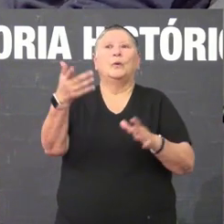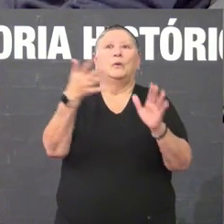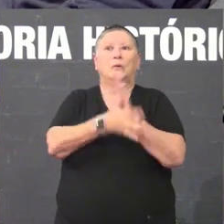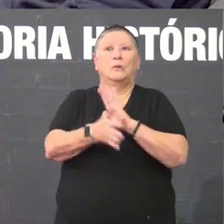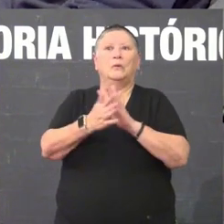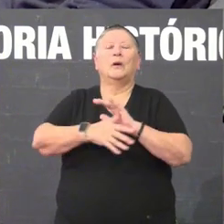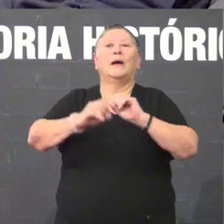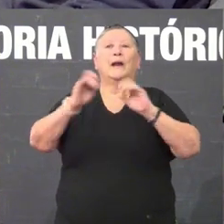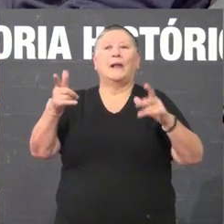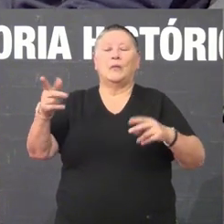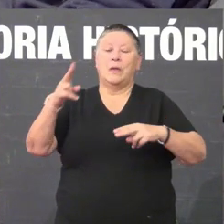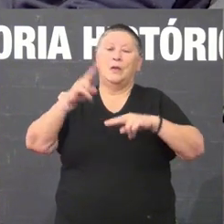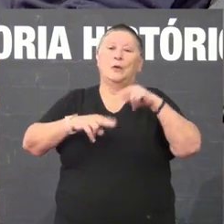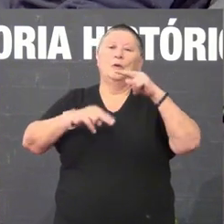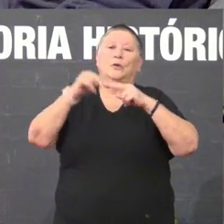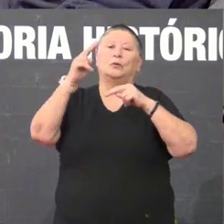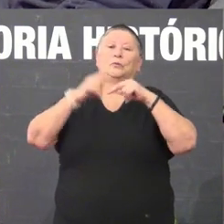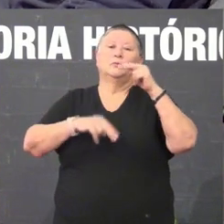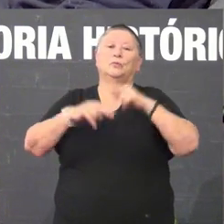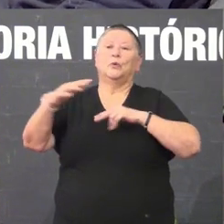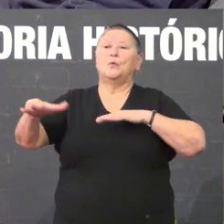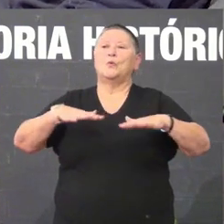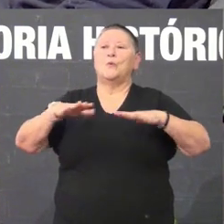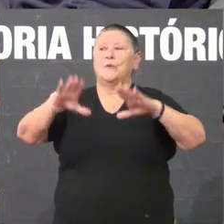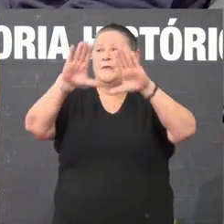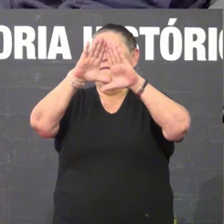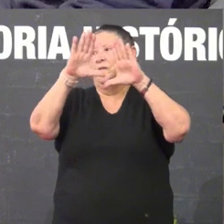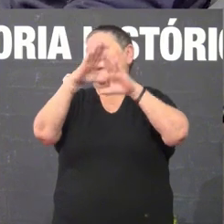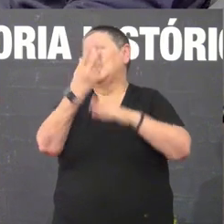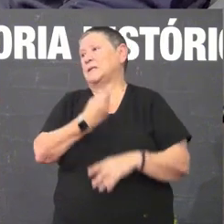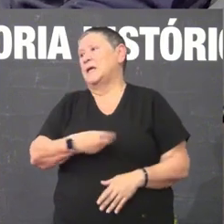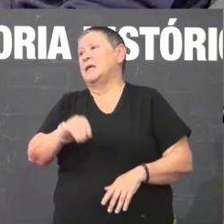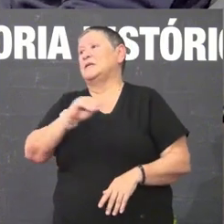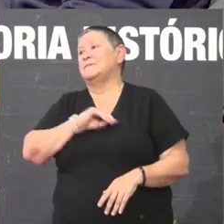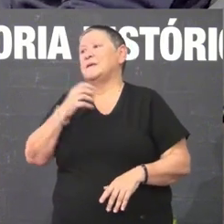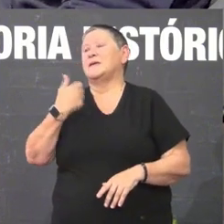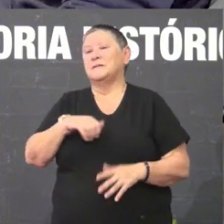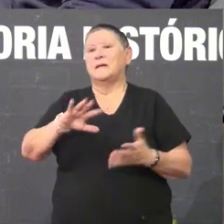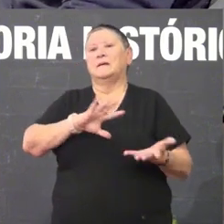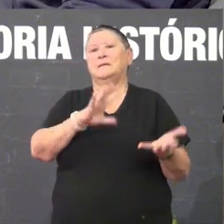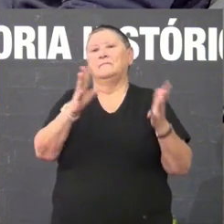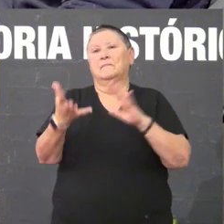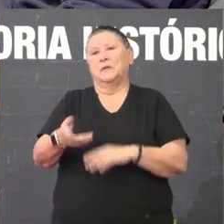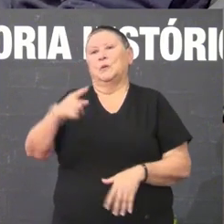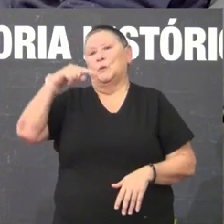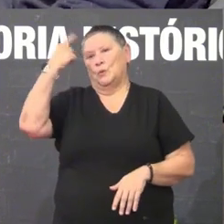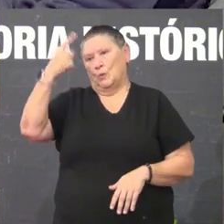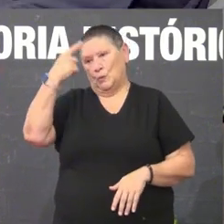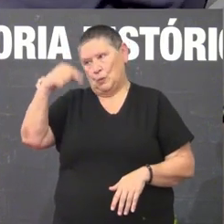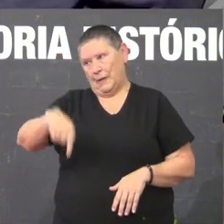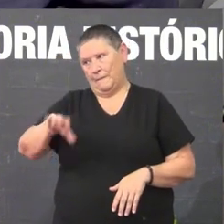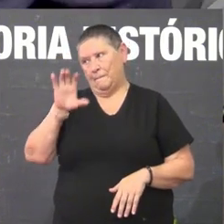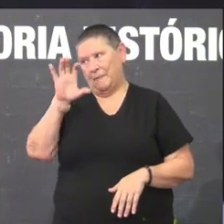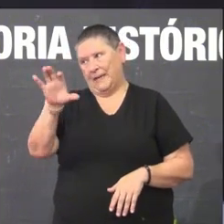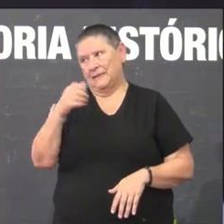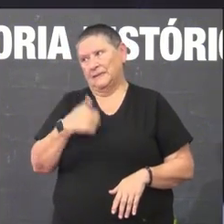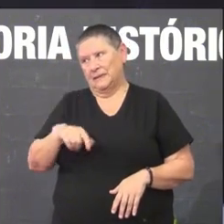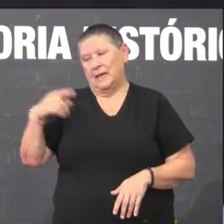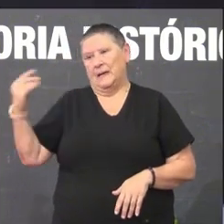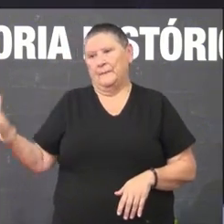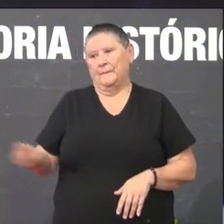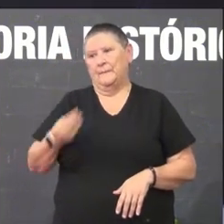se ha construido un movimiento feminista en España que ha transformado culturalmente este país de la cabeza a los pies